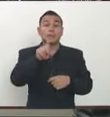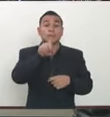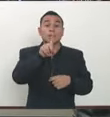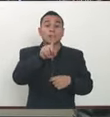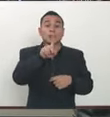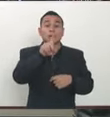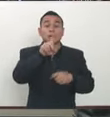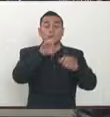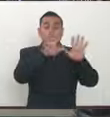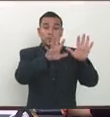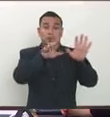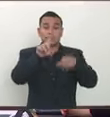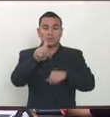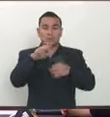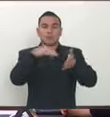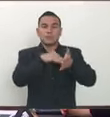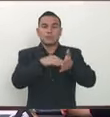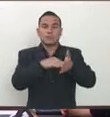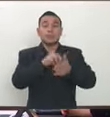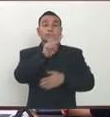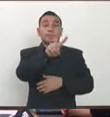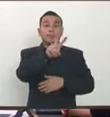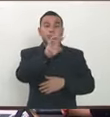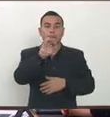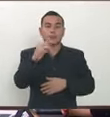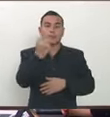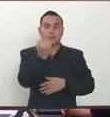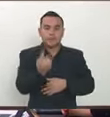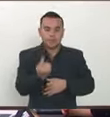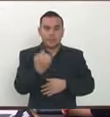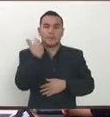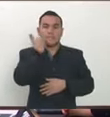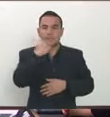11,200 pacientes. ¿Por qué? Porque tendríamos de